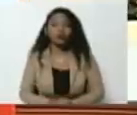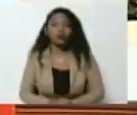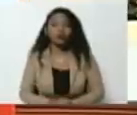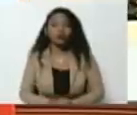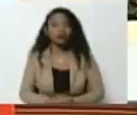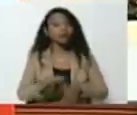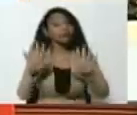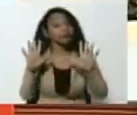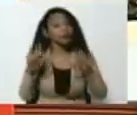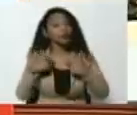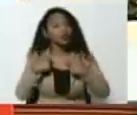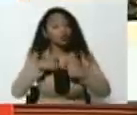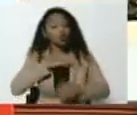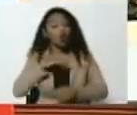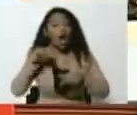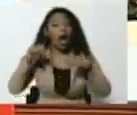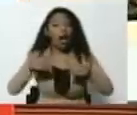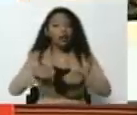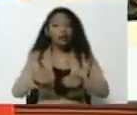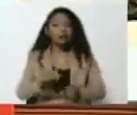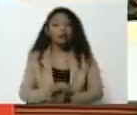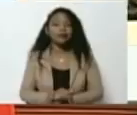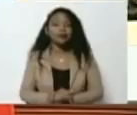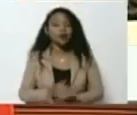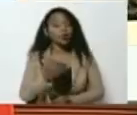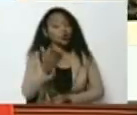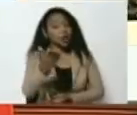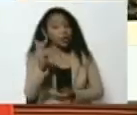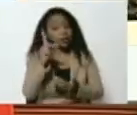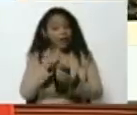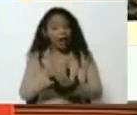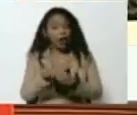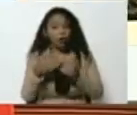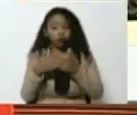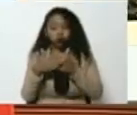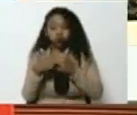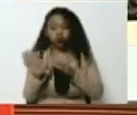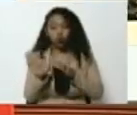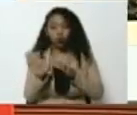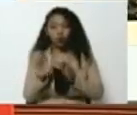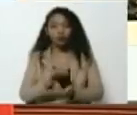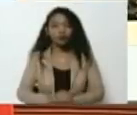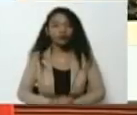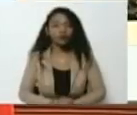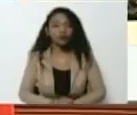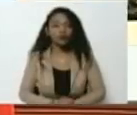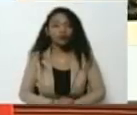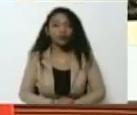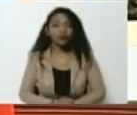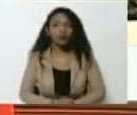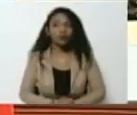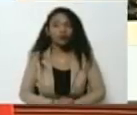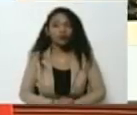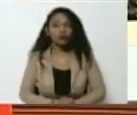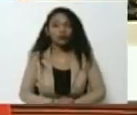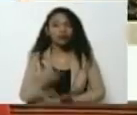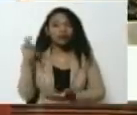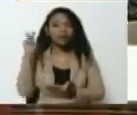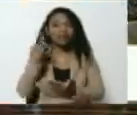Así que aquí estuvimos. Y ustedes llegaron, abrimos las puertas. Llegó la